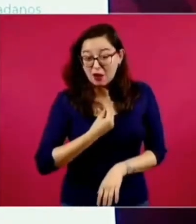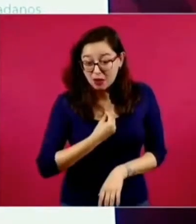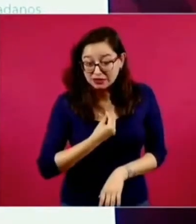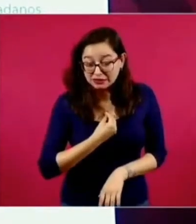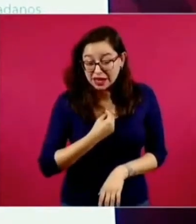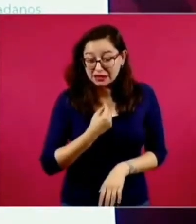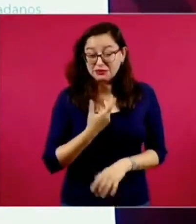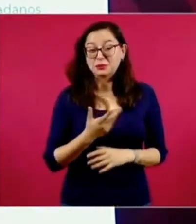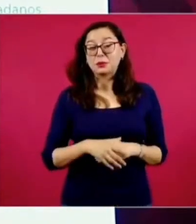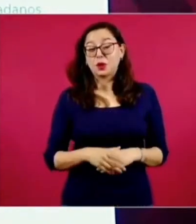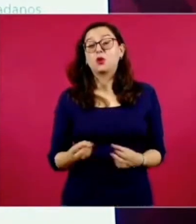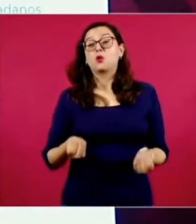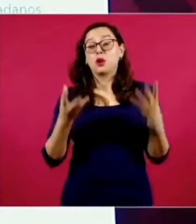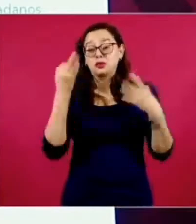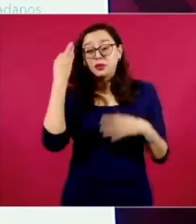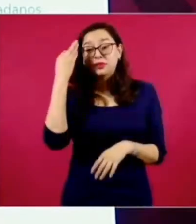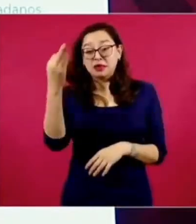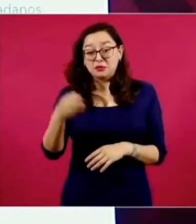mes,